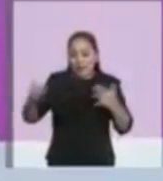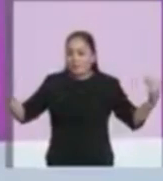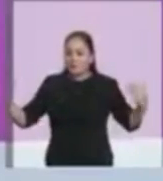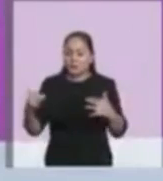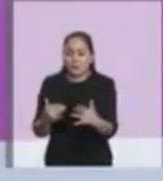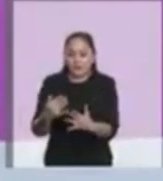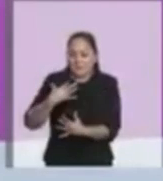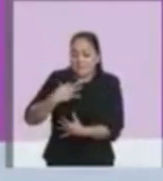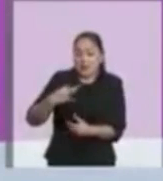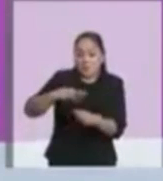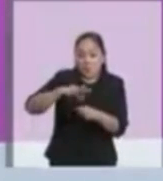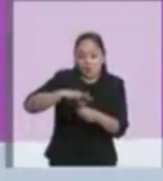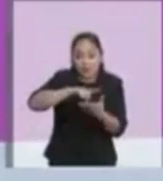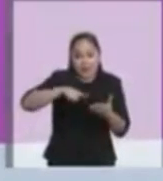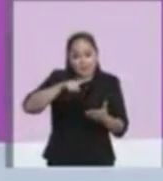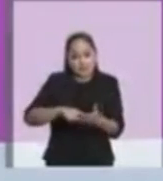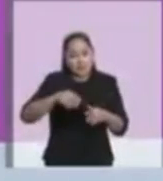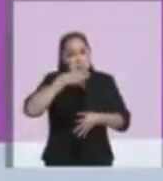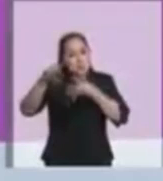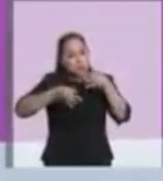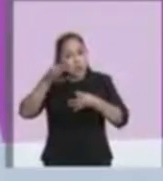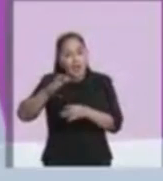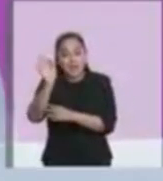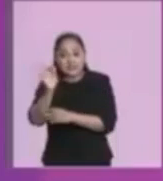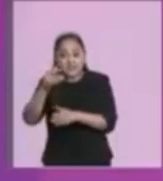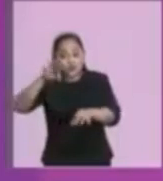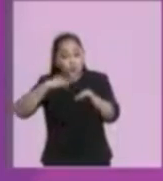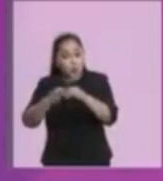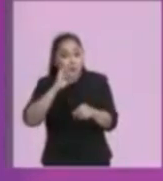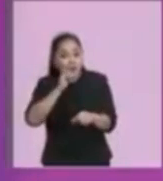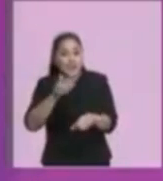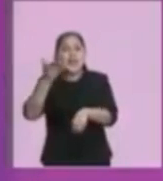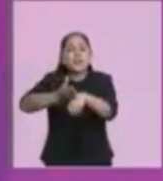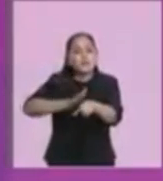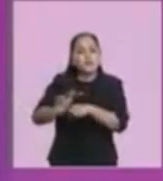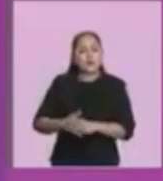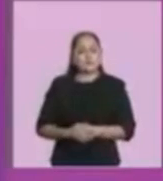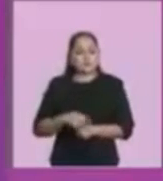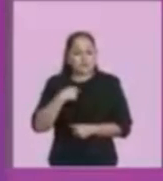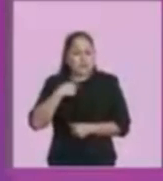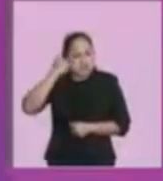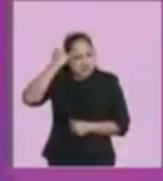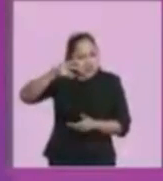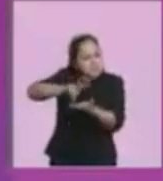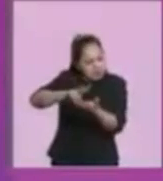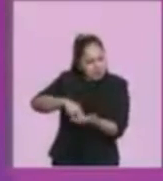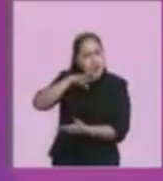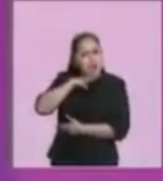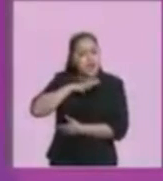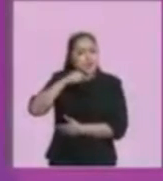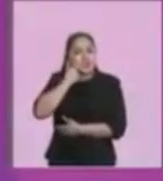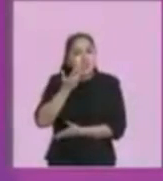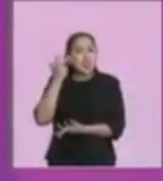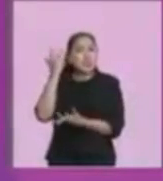que haya sanción en caso de que no lo hiciere? Adelante, candidato. Bueno, tengo principios, tengo ideales, no soy un